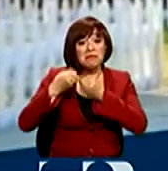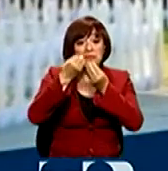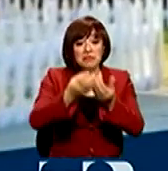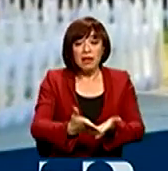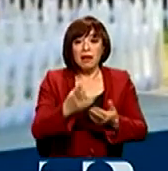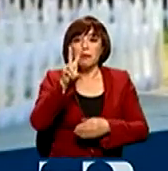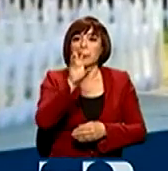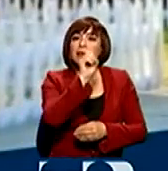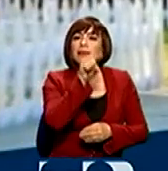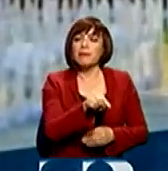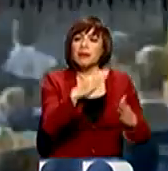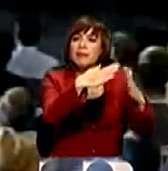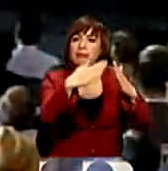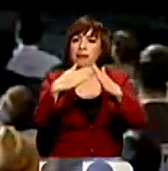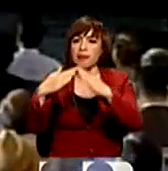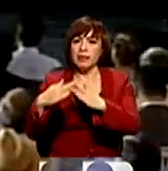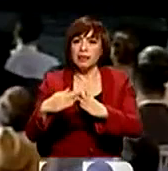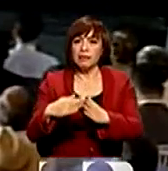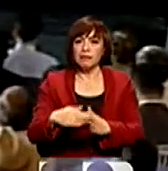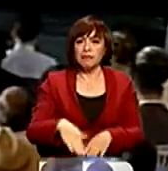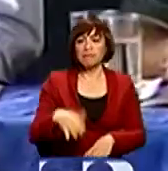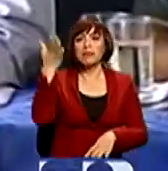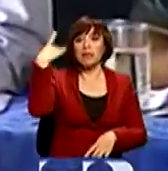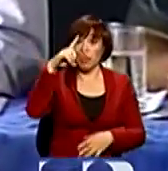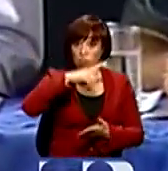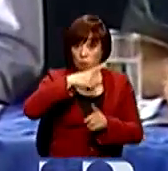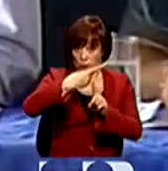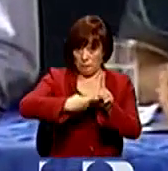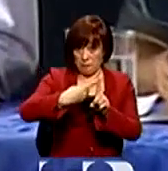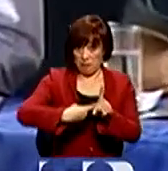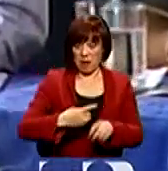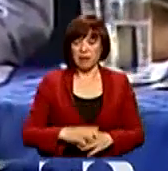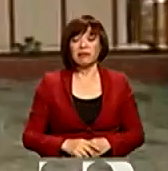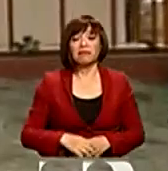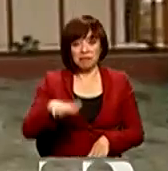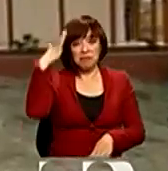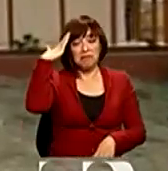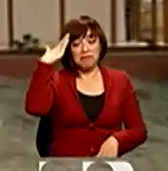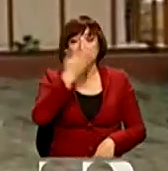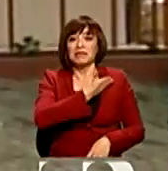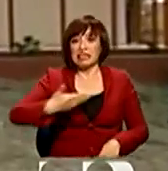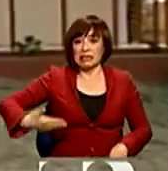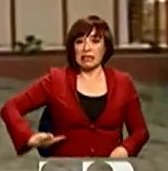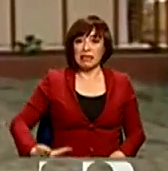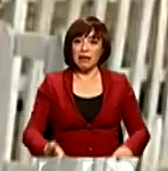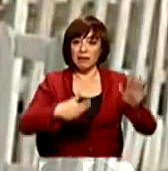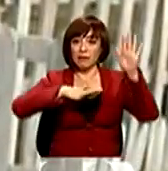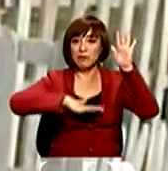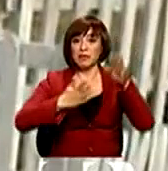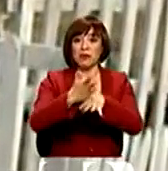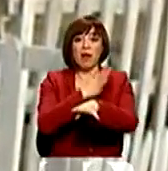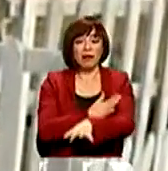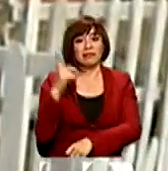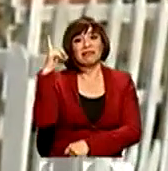20 mil casas. Hace cerca de un mes, el presidente Moreno en Daule reconoció que cumplir sus promesas de 325 mil viviendas iba a